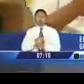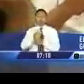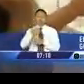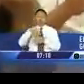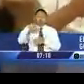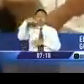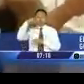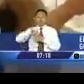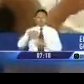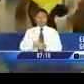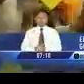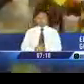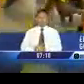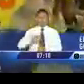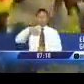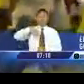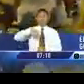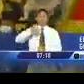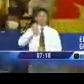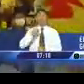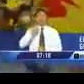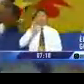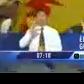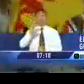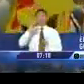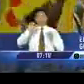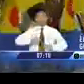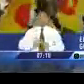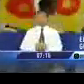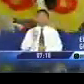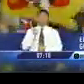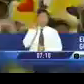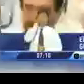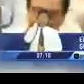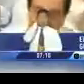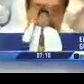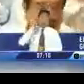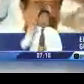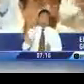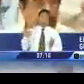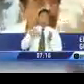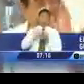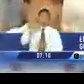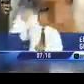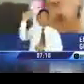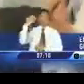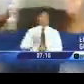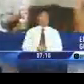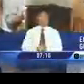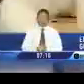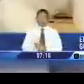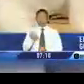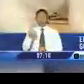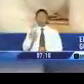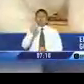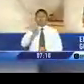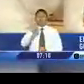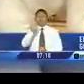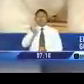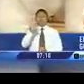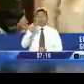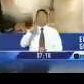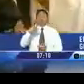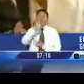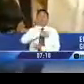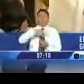Electoral, el Partido Social Cristiano ratificó la candidatura de Cintia Viteri a la alcaldía de Guayaquil y la de Susana González a la prefectura del